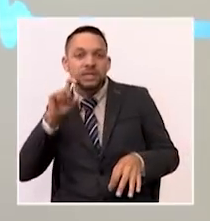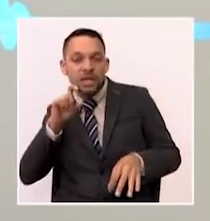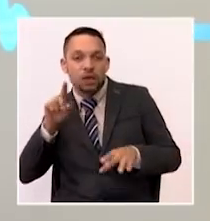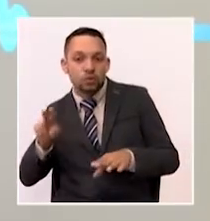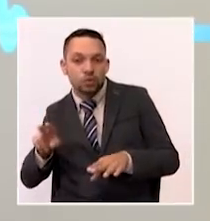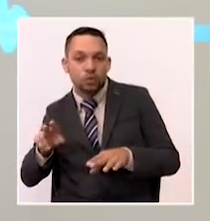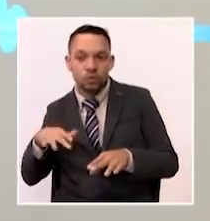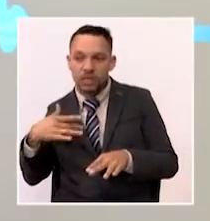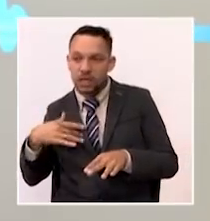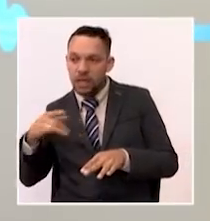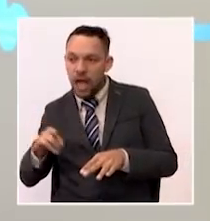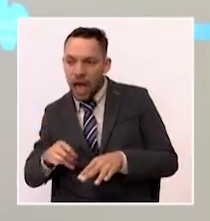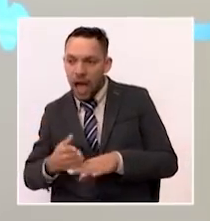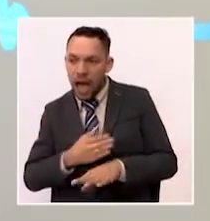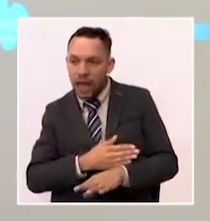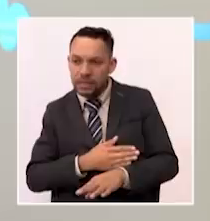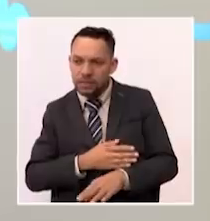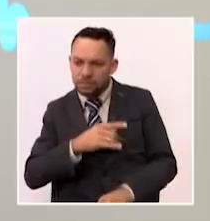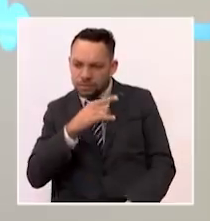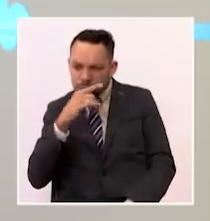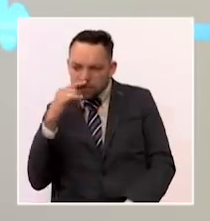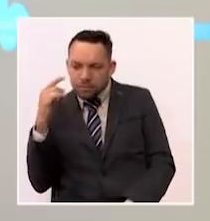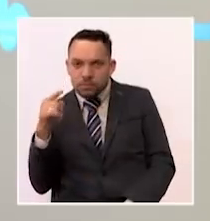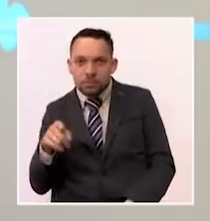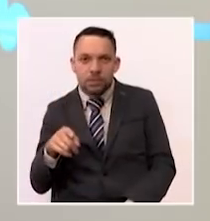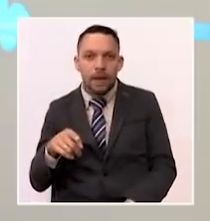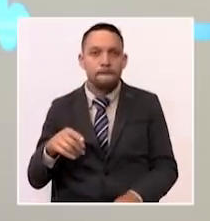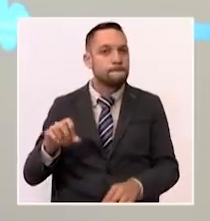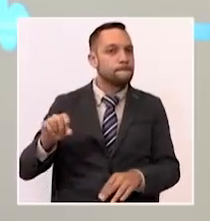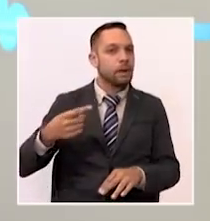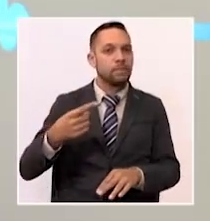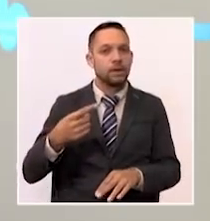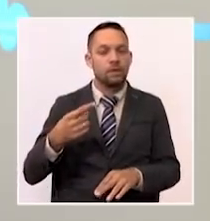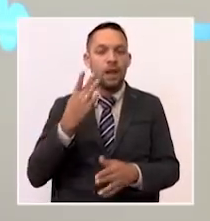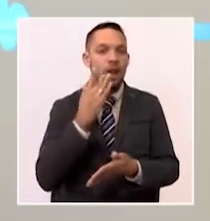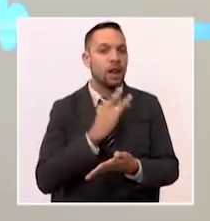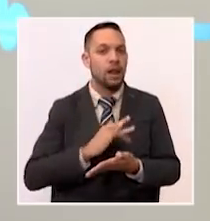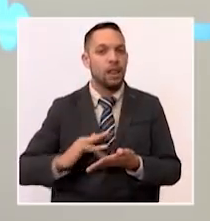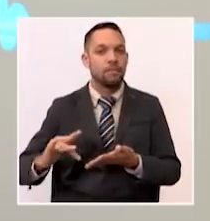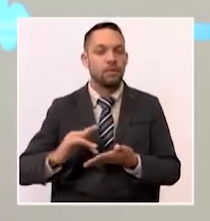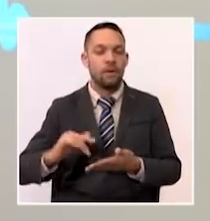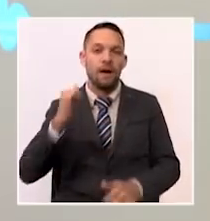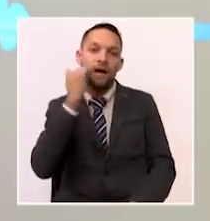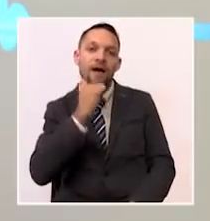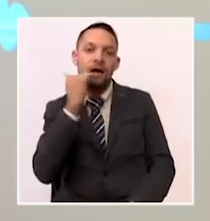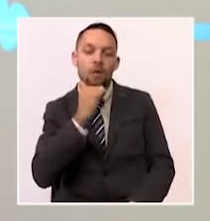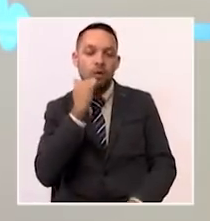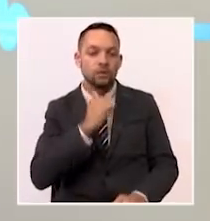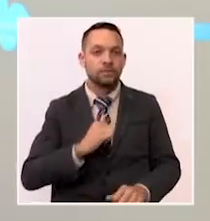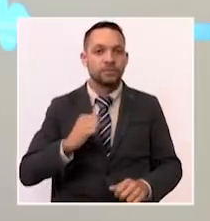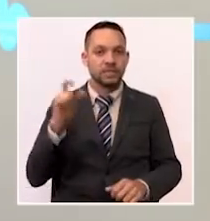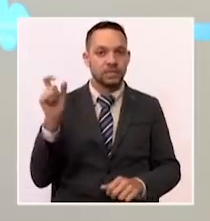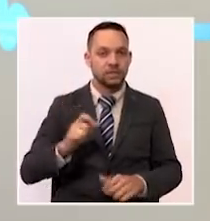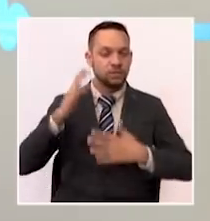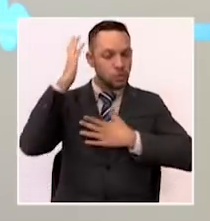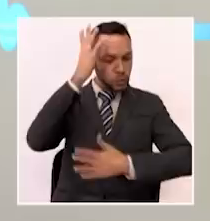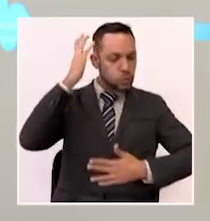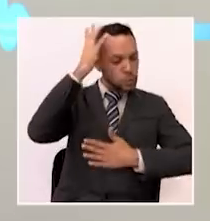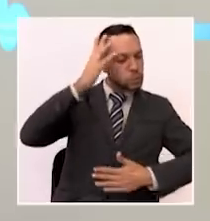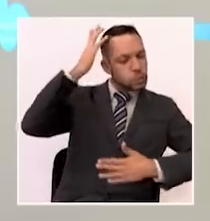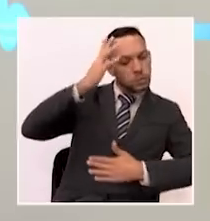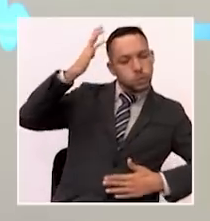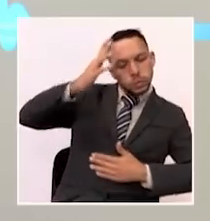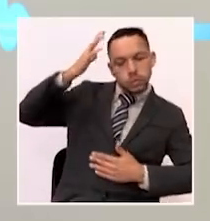y lo siente, lo primero que yo tengo que atacar es la higiene. Entonces yo voy, hago limpiezas, puedo hacer limpiezas con jabón,